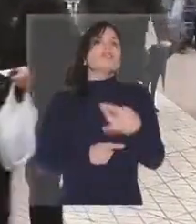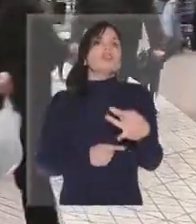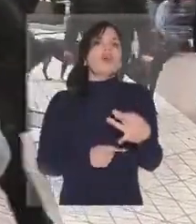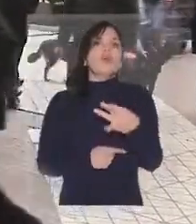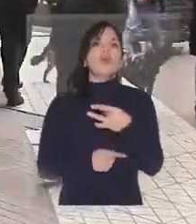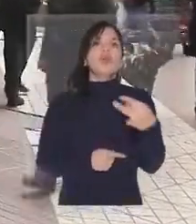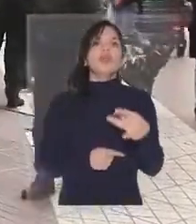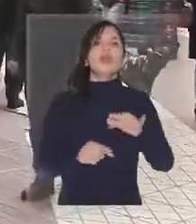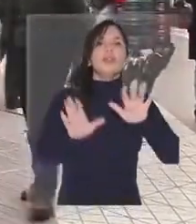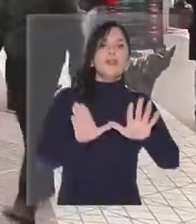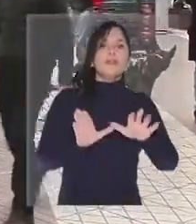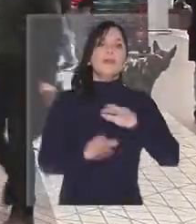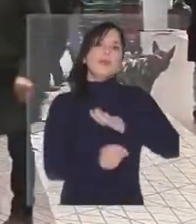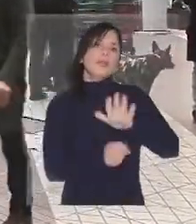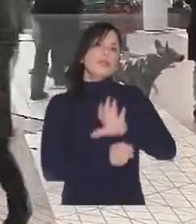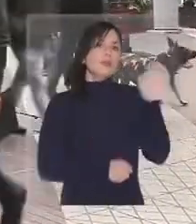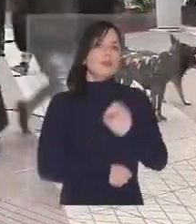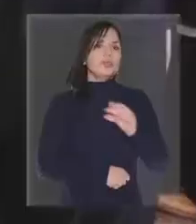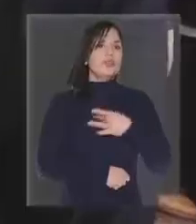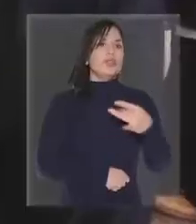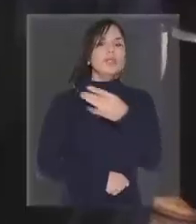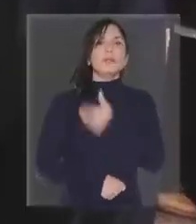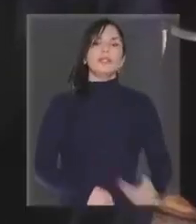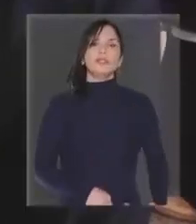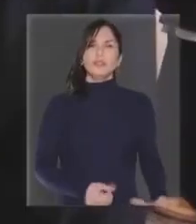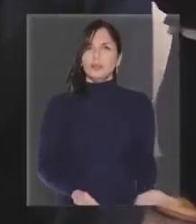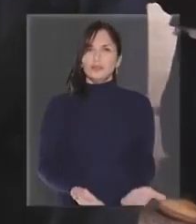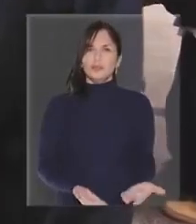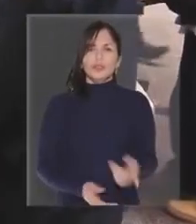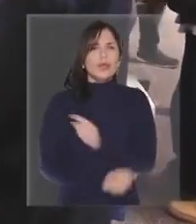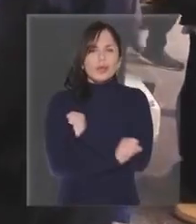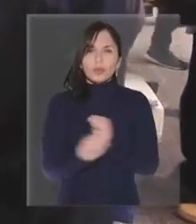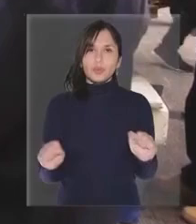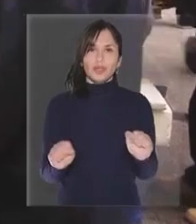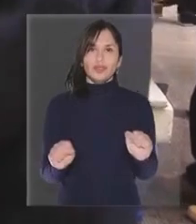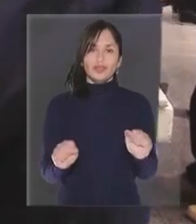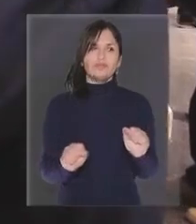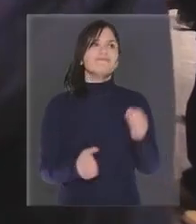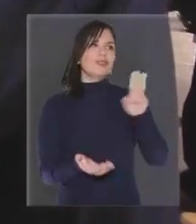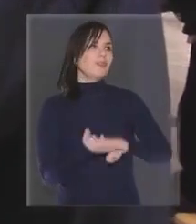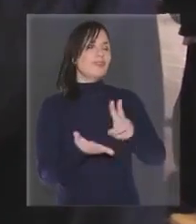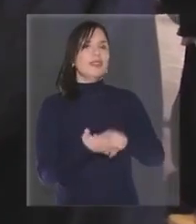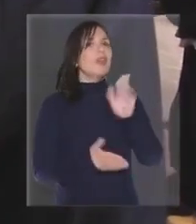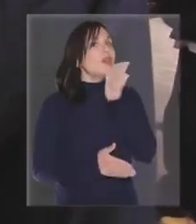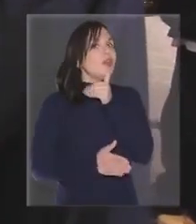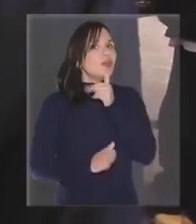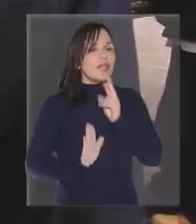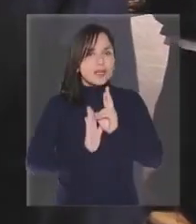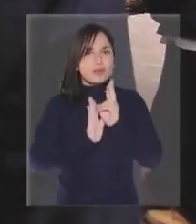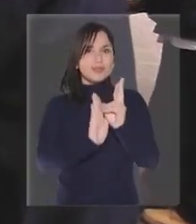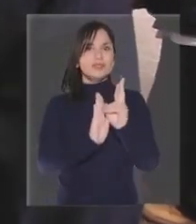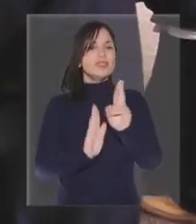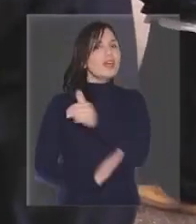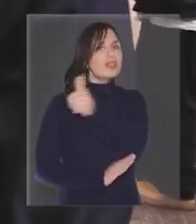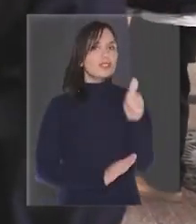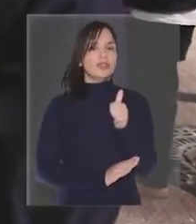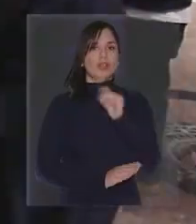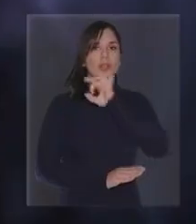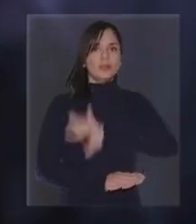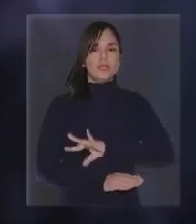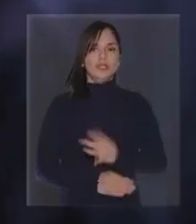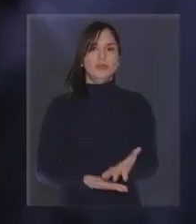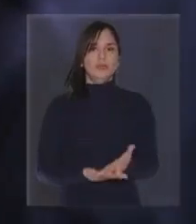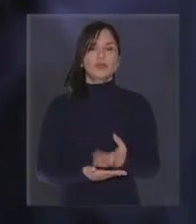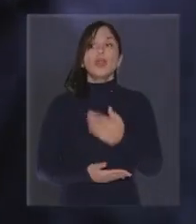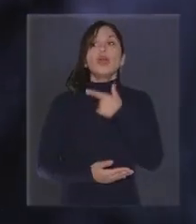si con el 15 soy elegido presidente... Disculpando el término, la raja. No puede ser eso. No, no tiene representatividad en la gente. A mí me gustaría